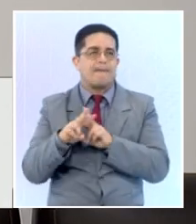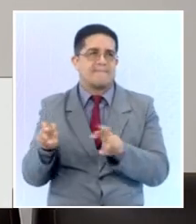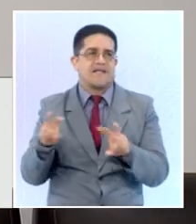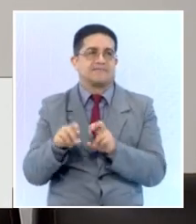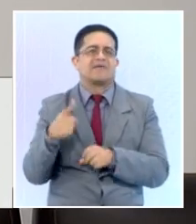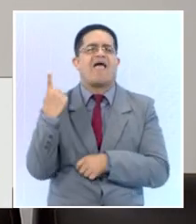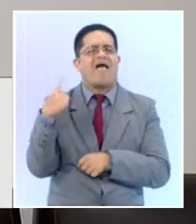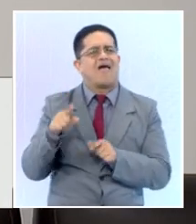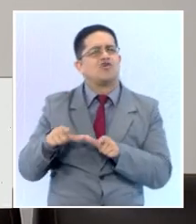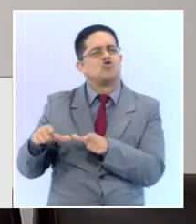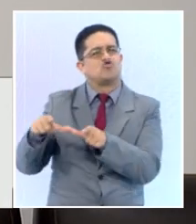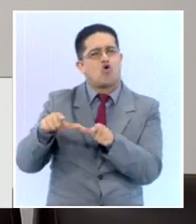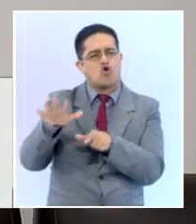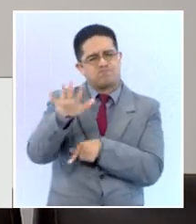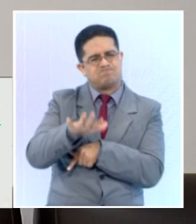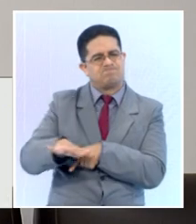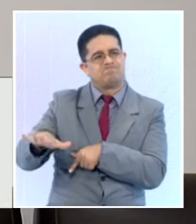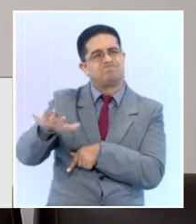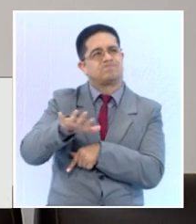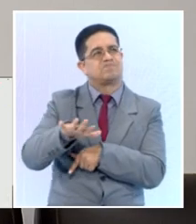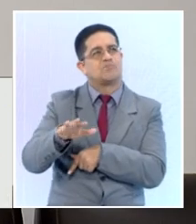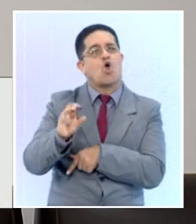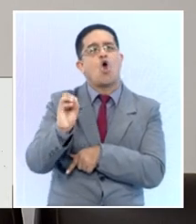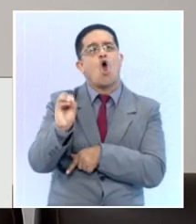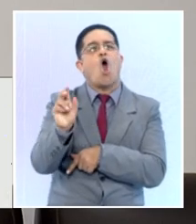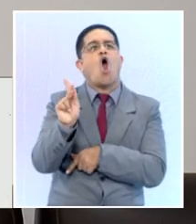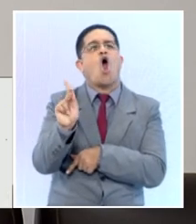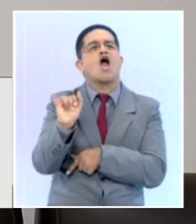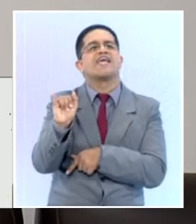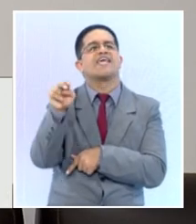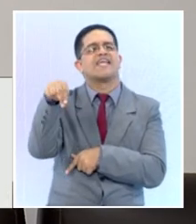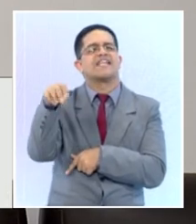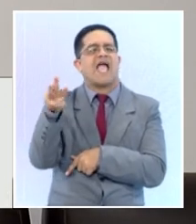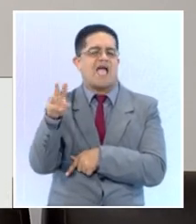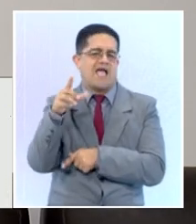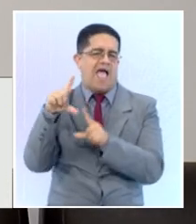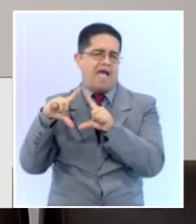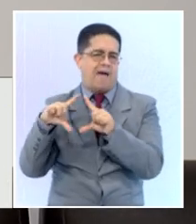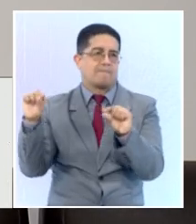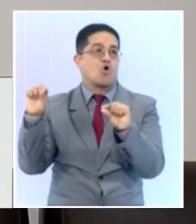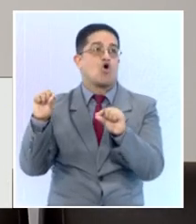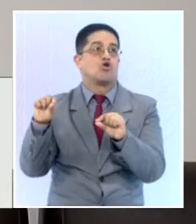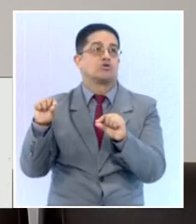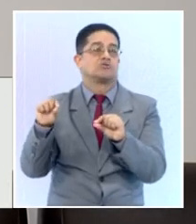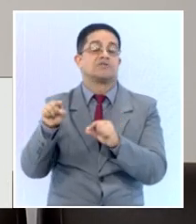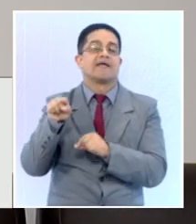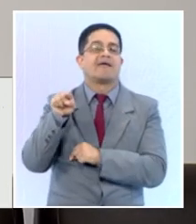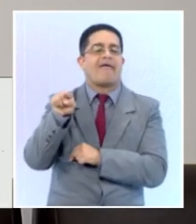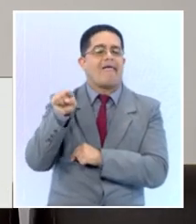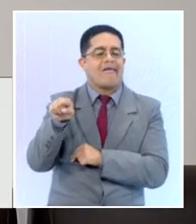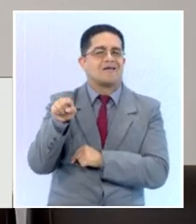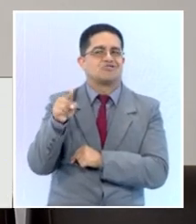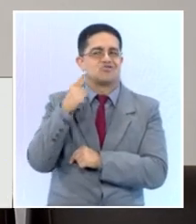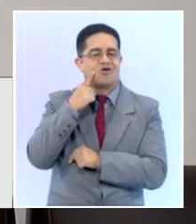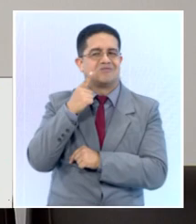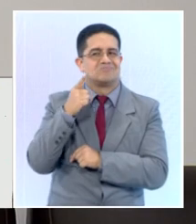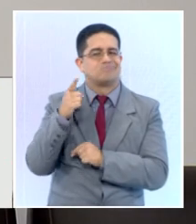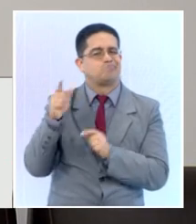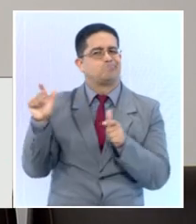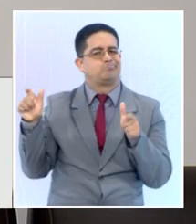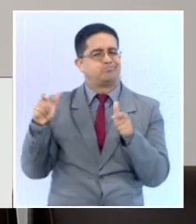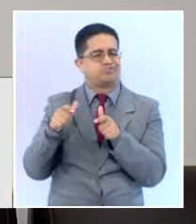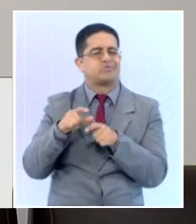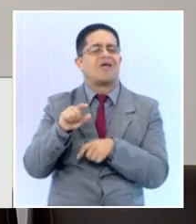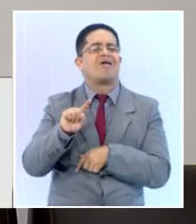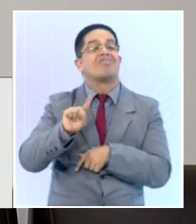zona de la zona azules llamada en okinagua en Japón que está bajando su estándar desde que después de la